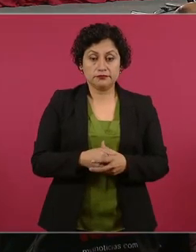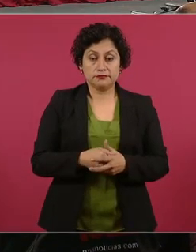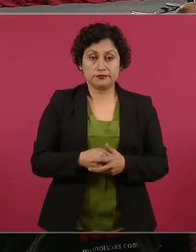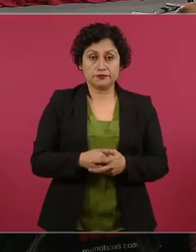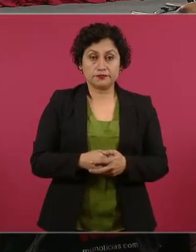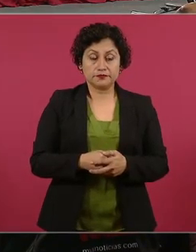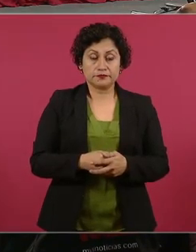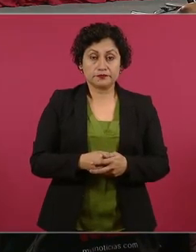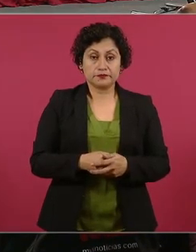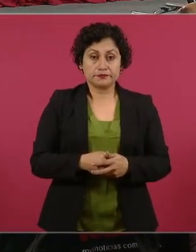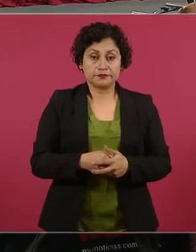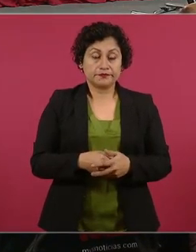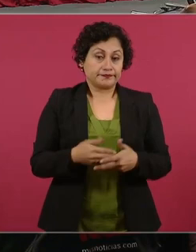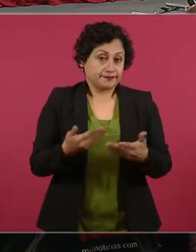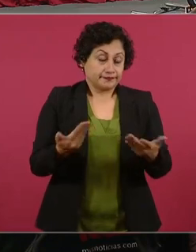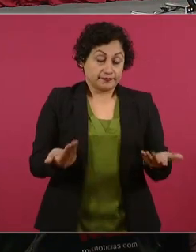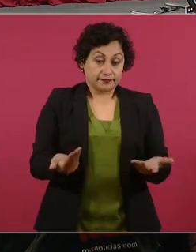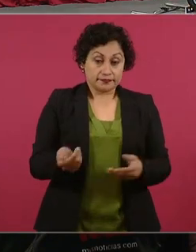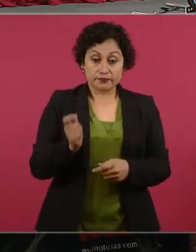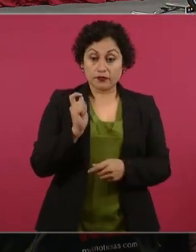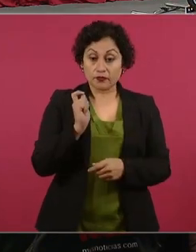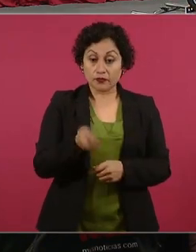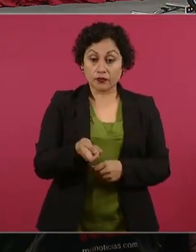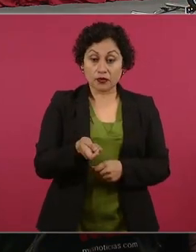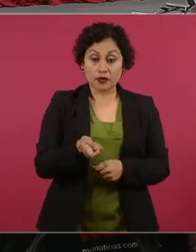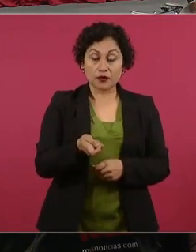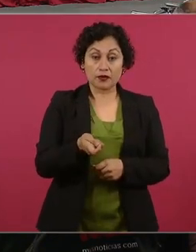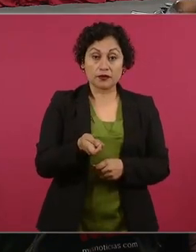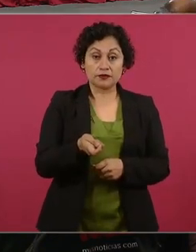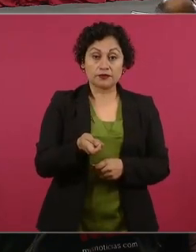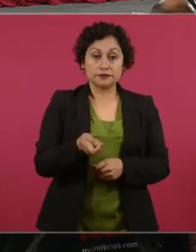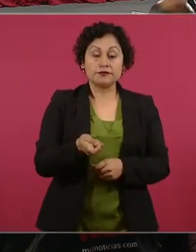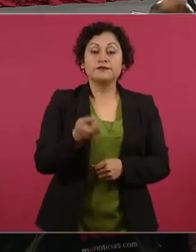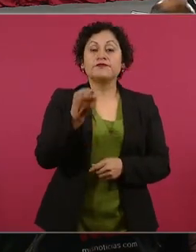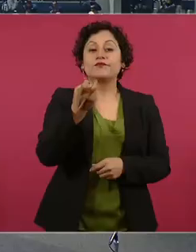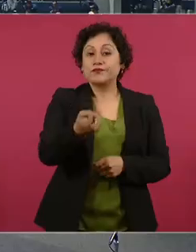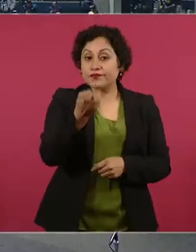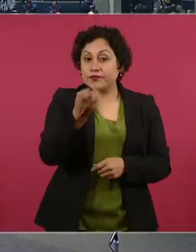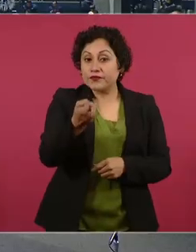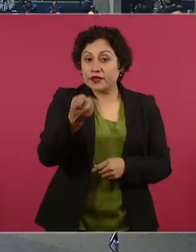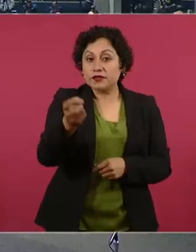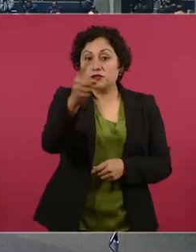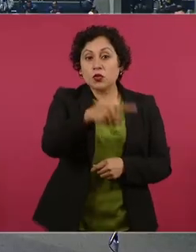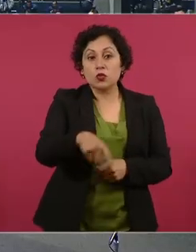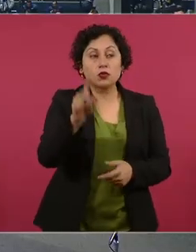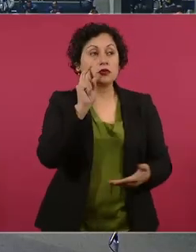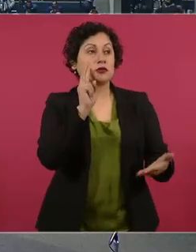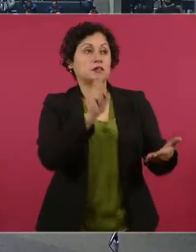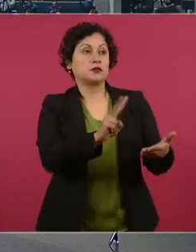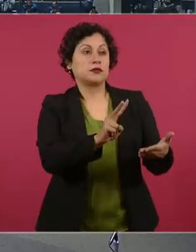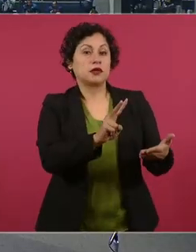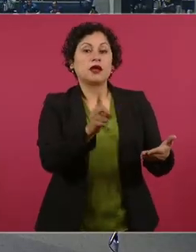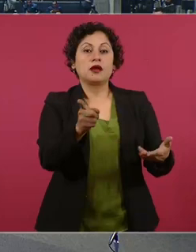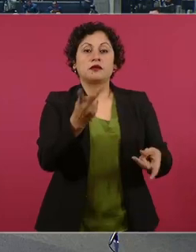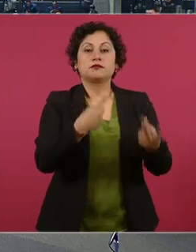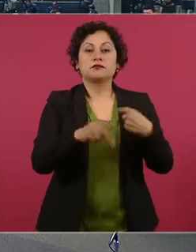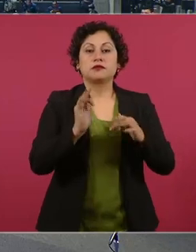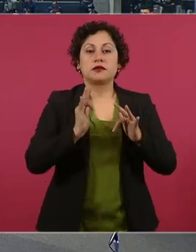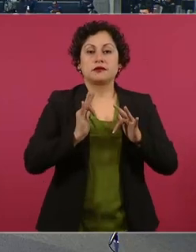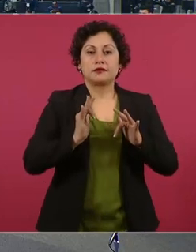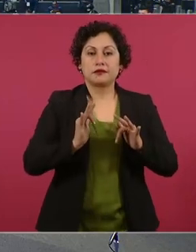Entonces, esto es lo que debe de tener tranquilo al